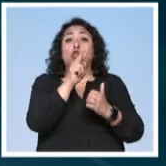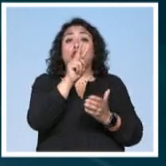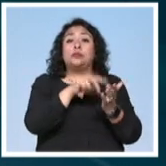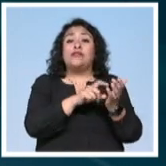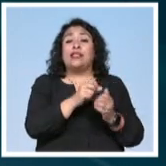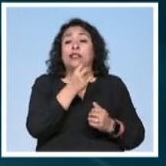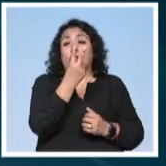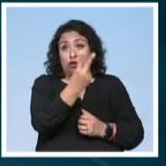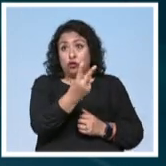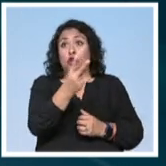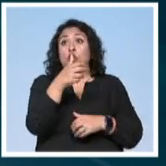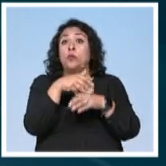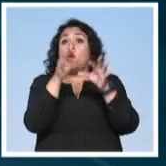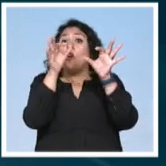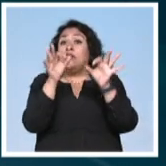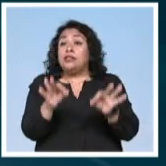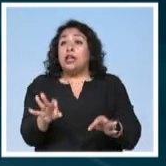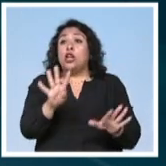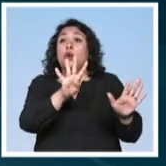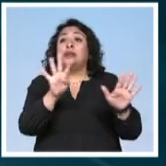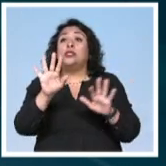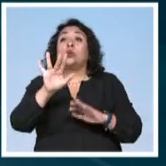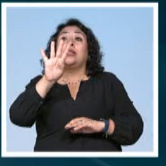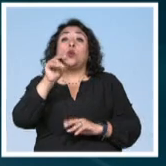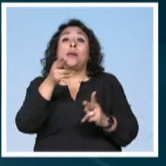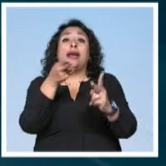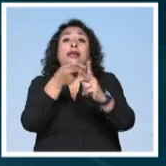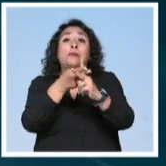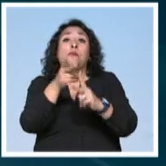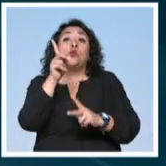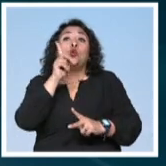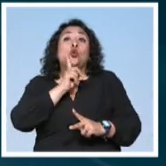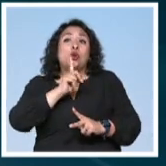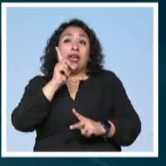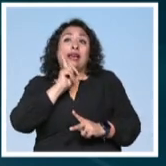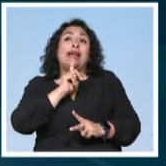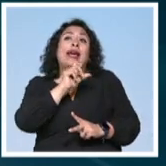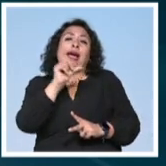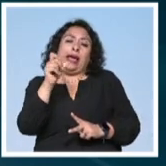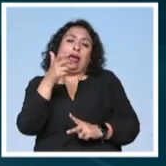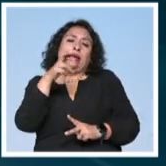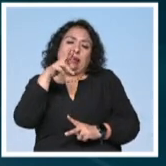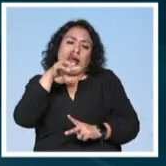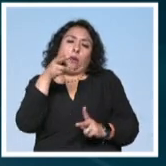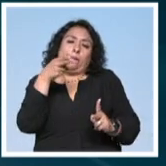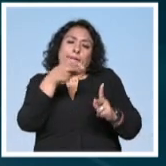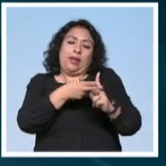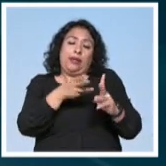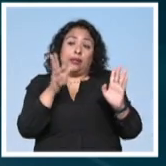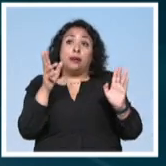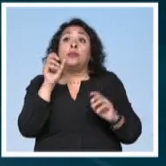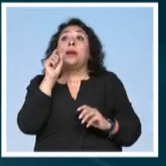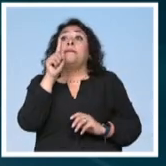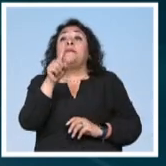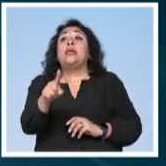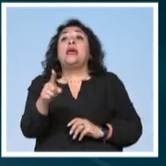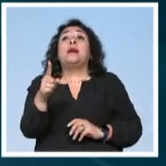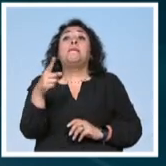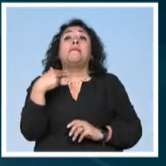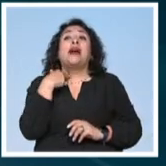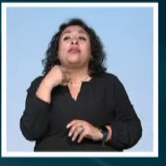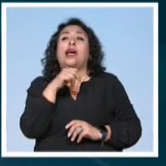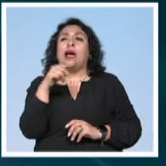En cifras oficiales, hubo 959 asesinatos de mujeres por razones de género. También los homicidios dolosos de mujeres